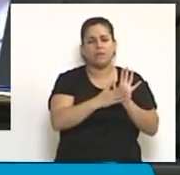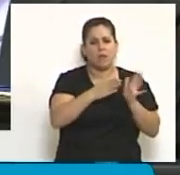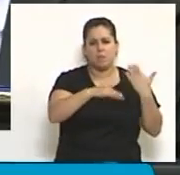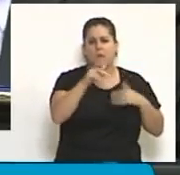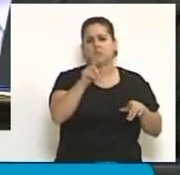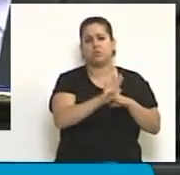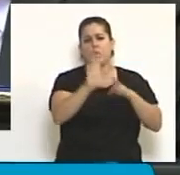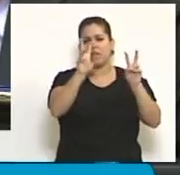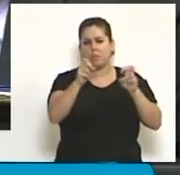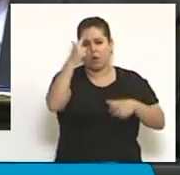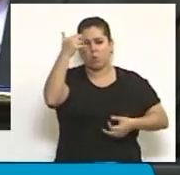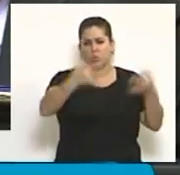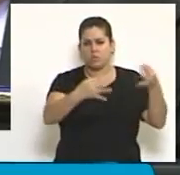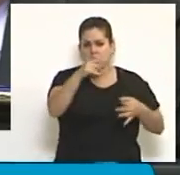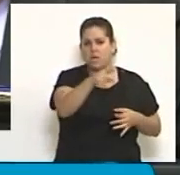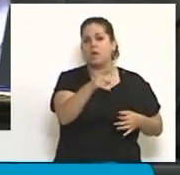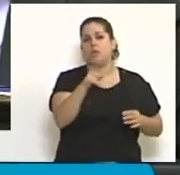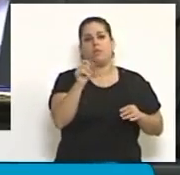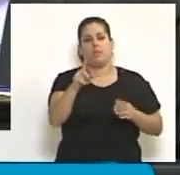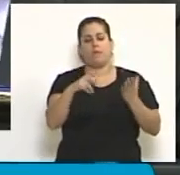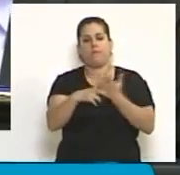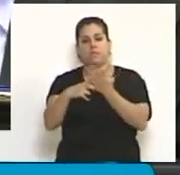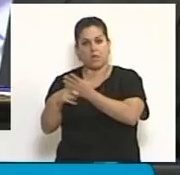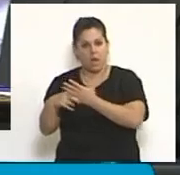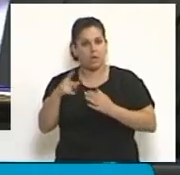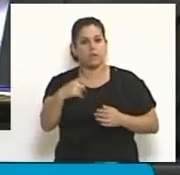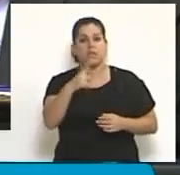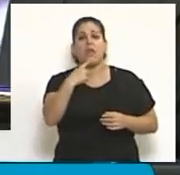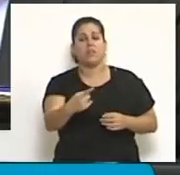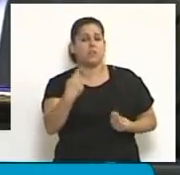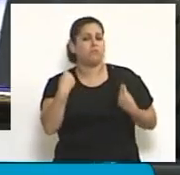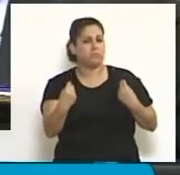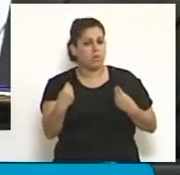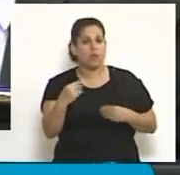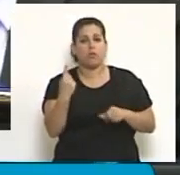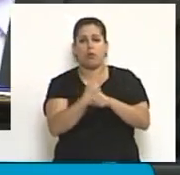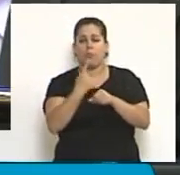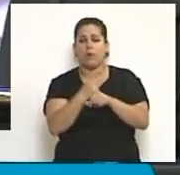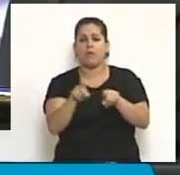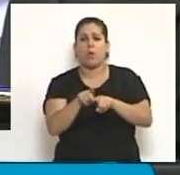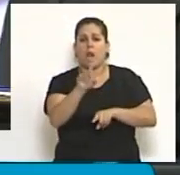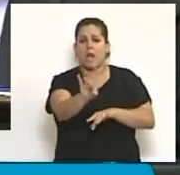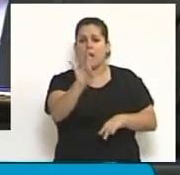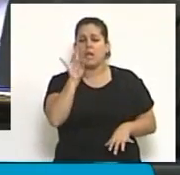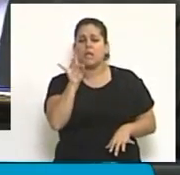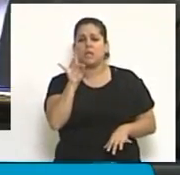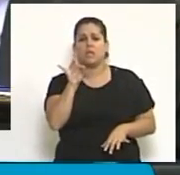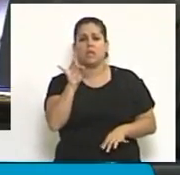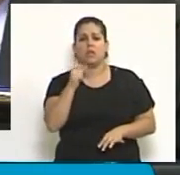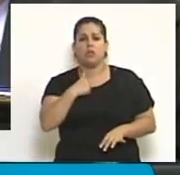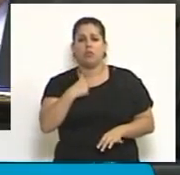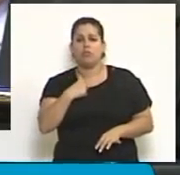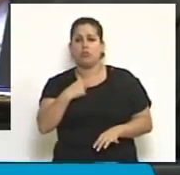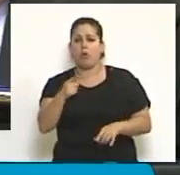los justiciables respecto de sus fiscales, que consiste en que no se puede elegir quién lo va